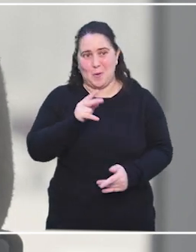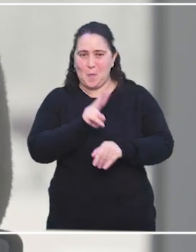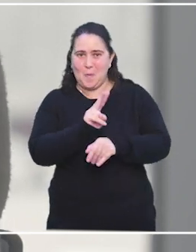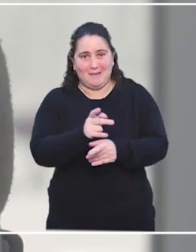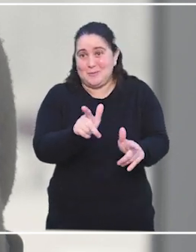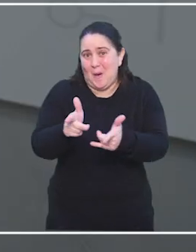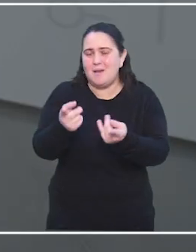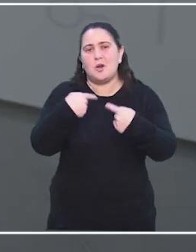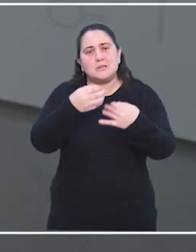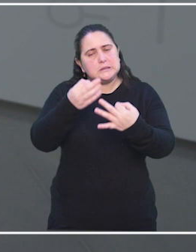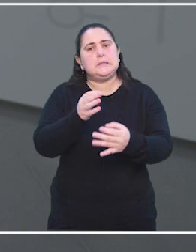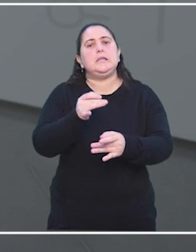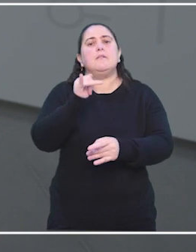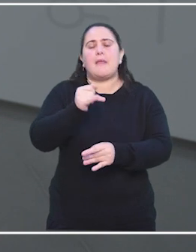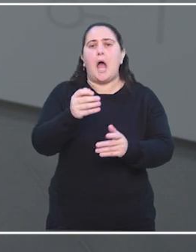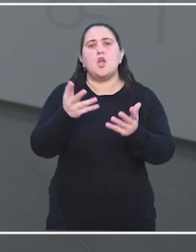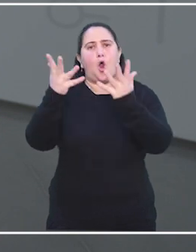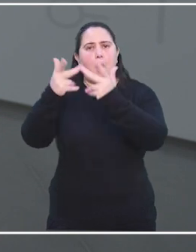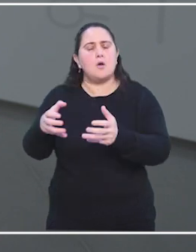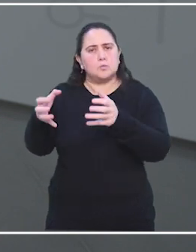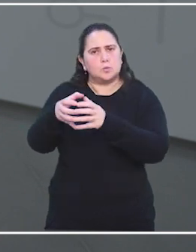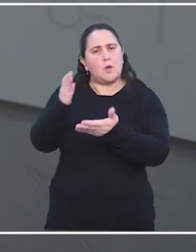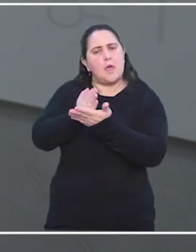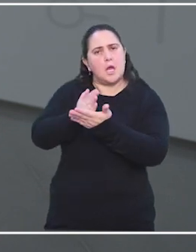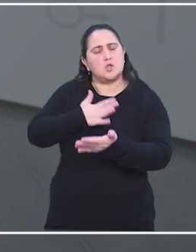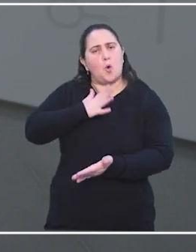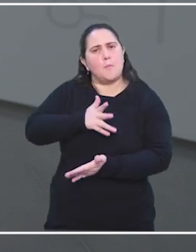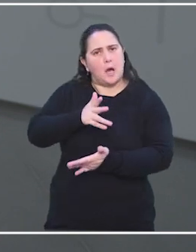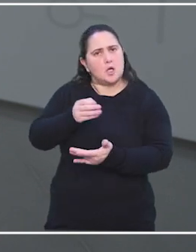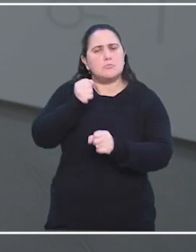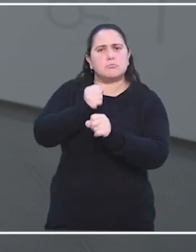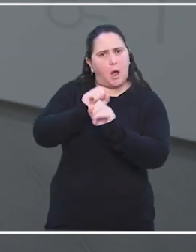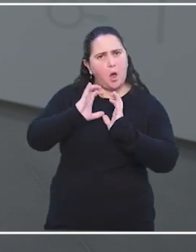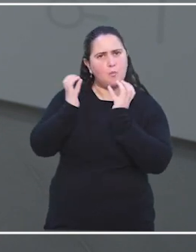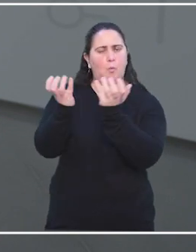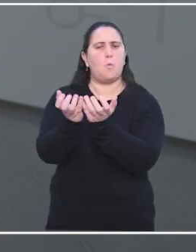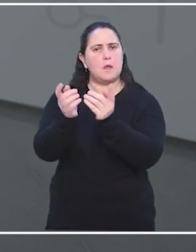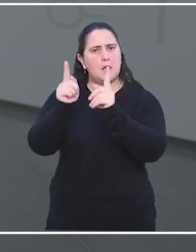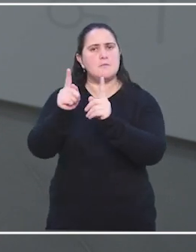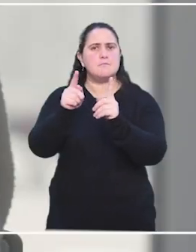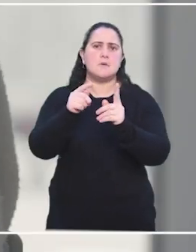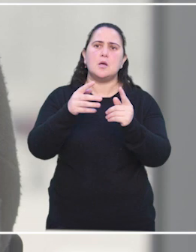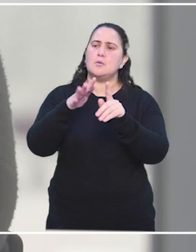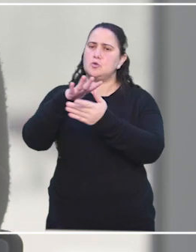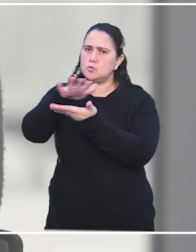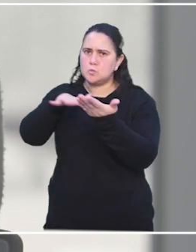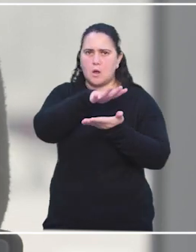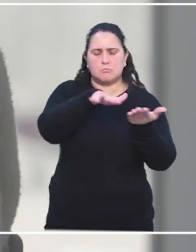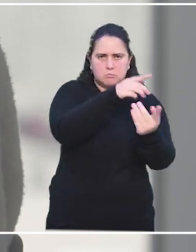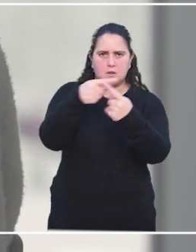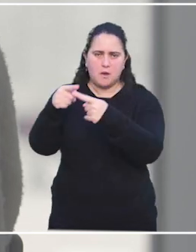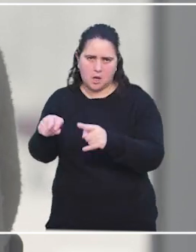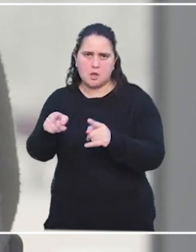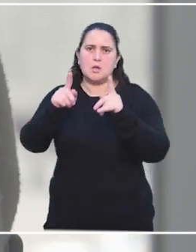sí tenemos las organizaciones de derechos humanos que siempre han trabajado a nivel global y han trabajado en diferentes contextos y